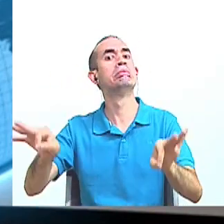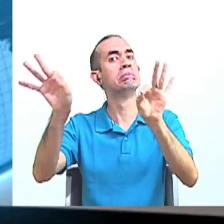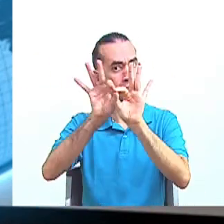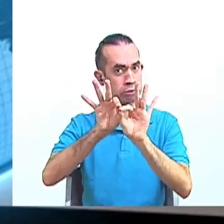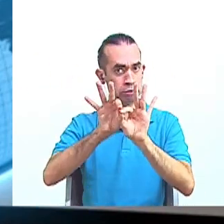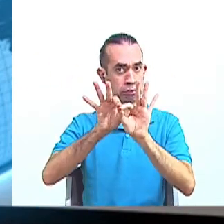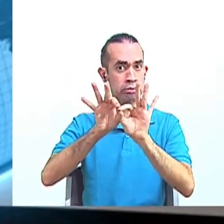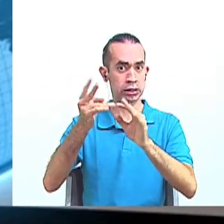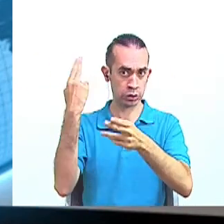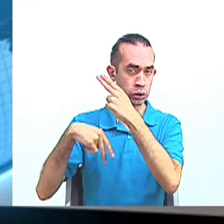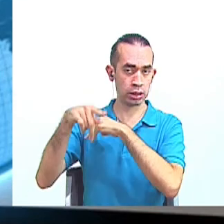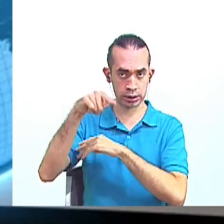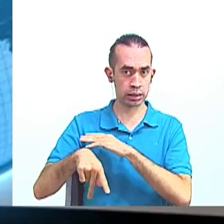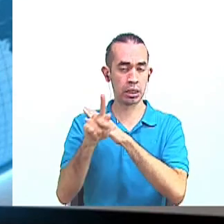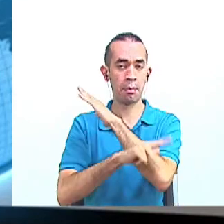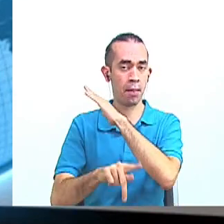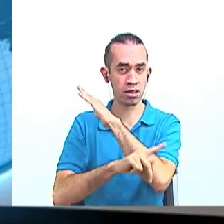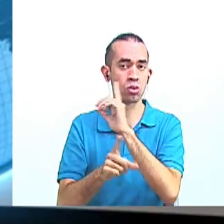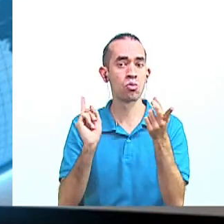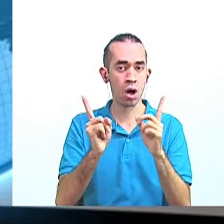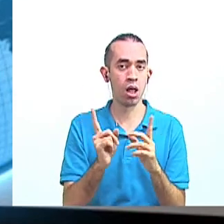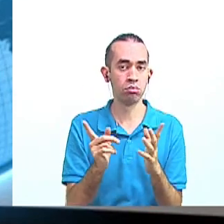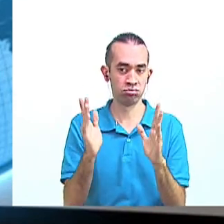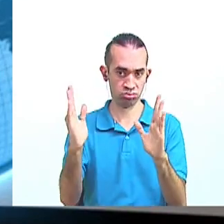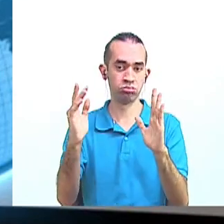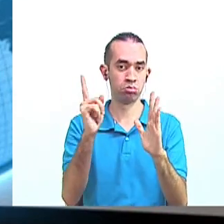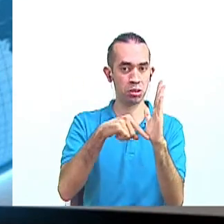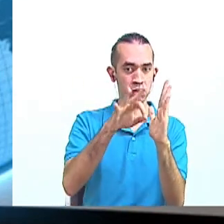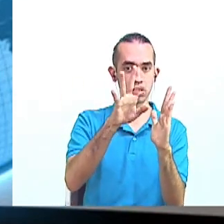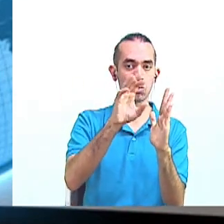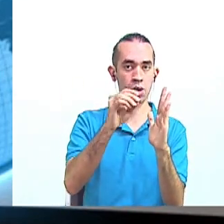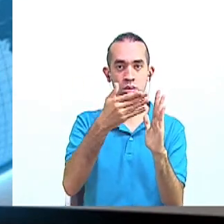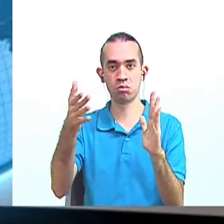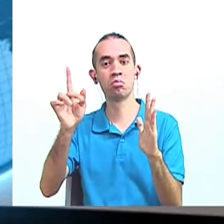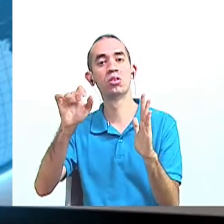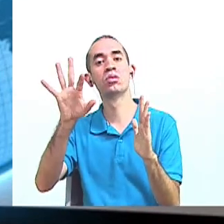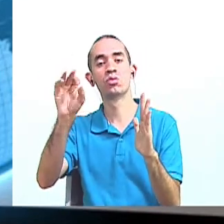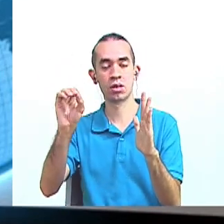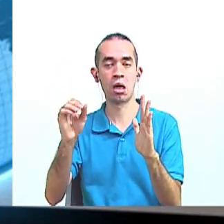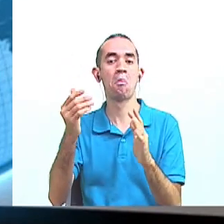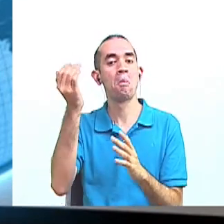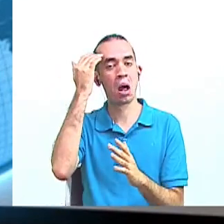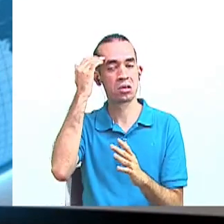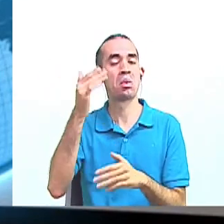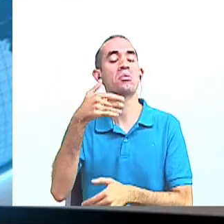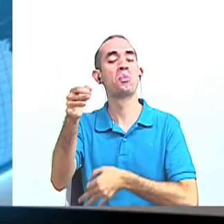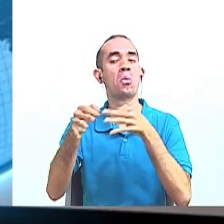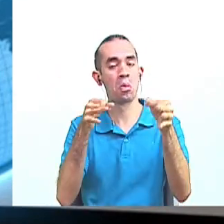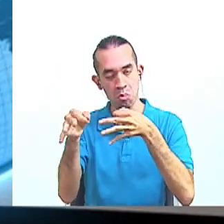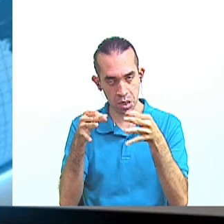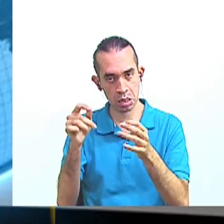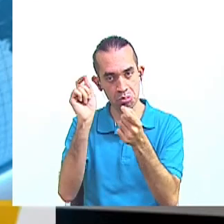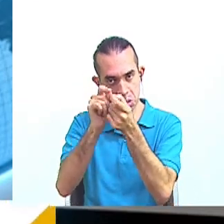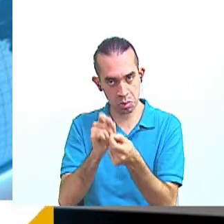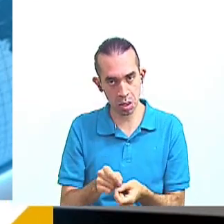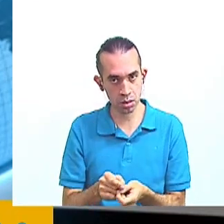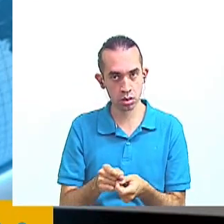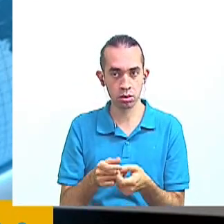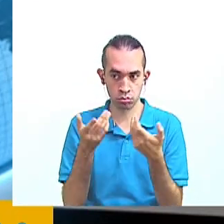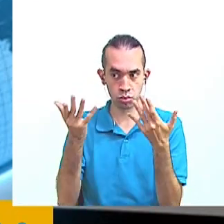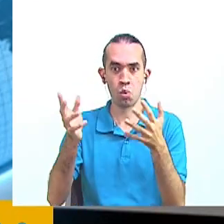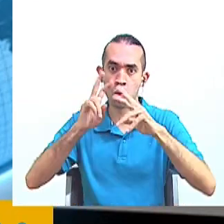de nuestro país, la década de los 40. La vamos a ver con detalle porque efectivamente se lo